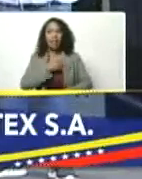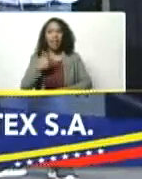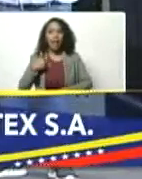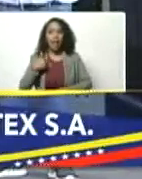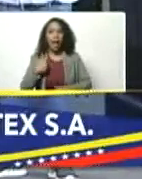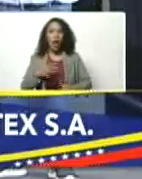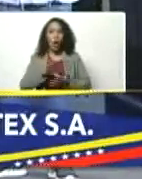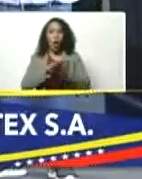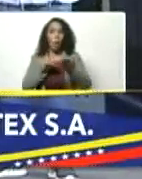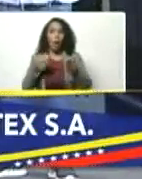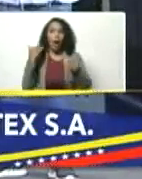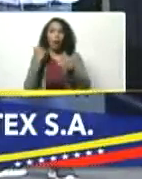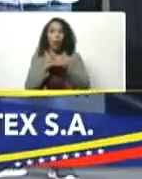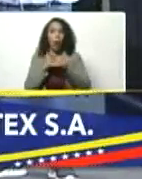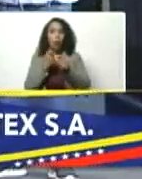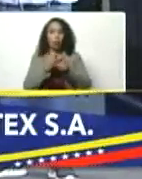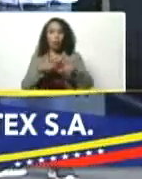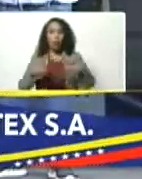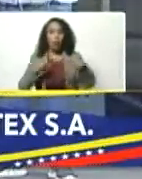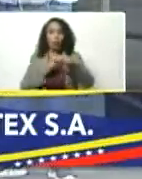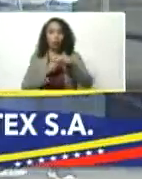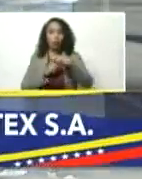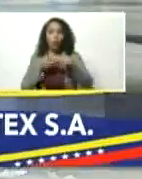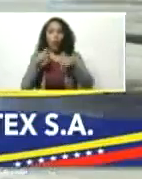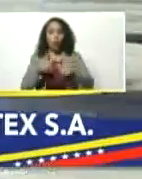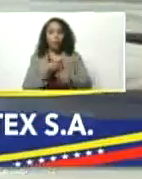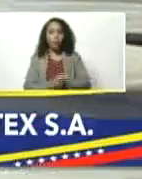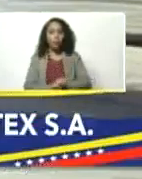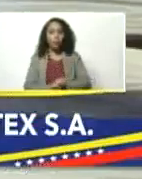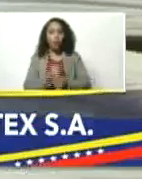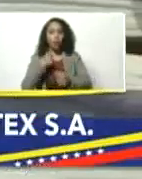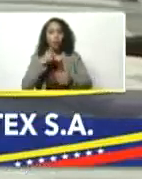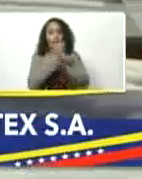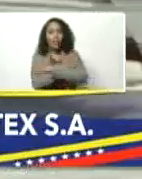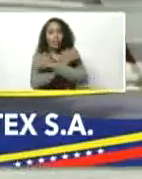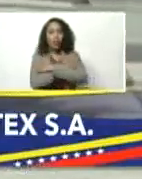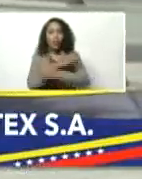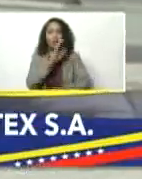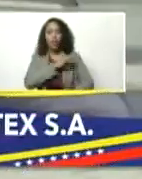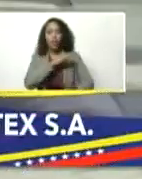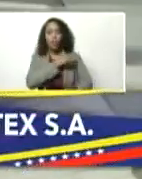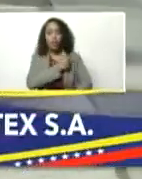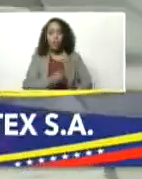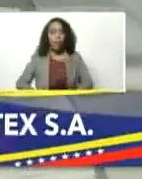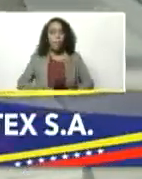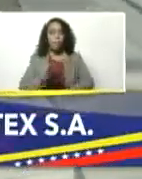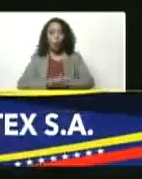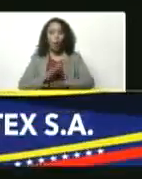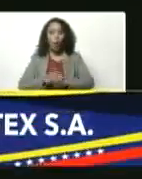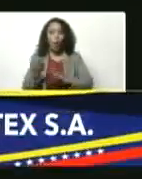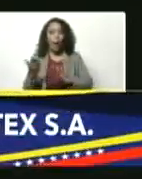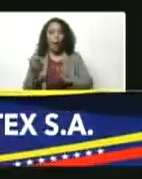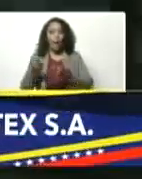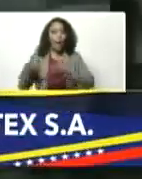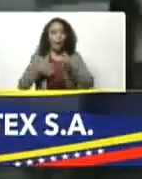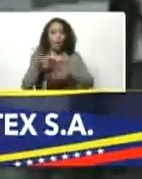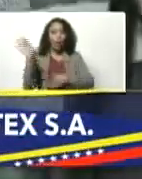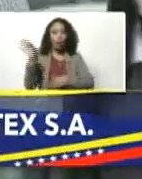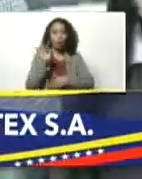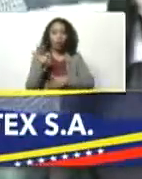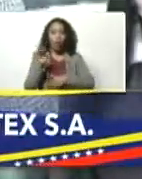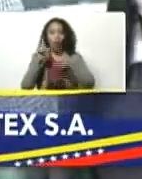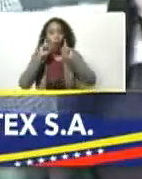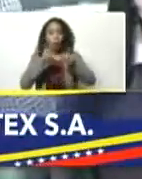mismo y crezca en ese sentido. Lo felicito, señor presidente, porque el camino que usted ha escogido es la autopista